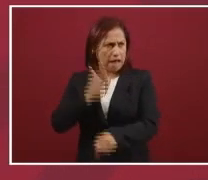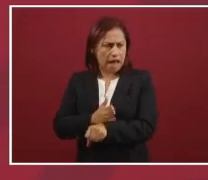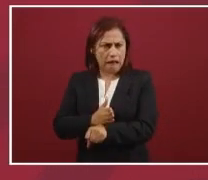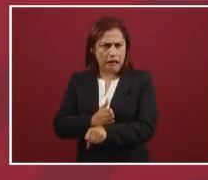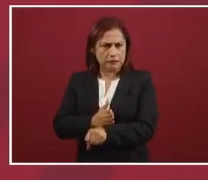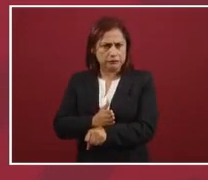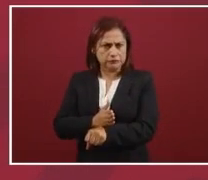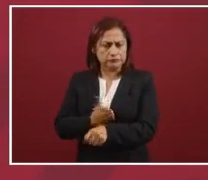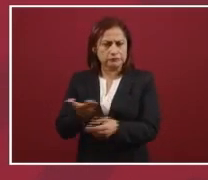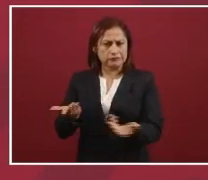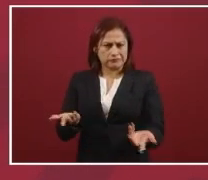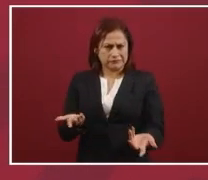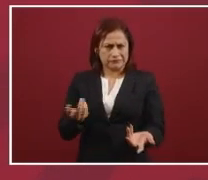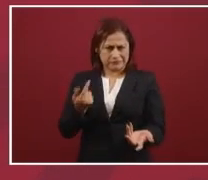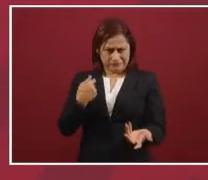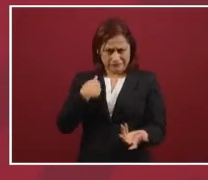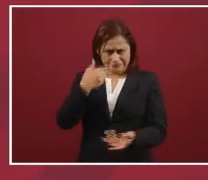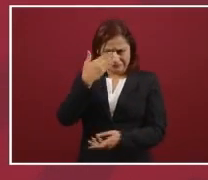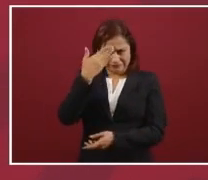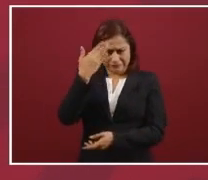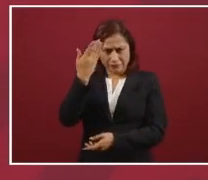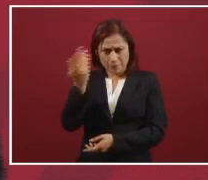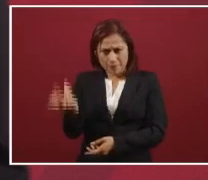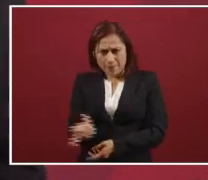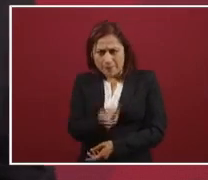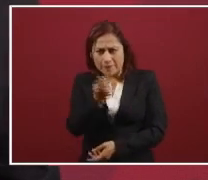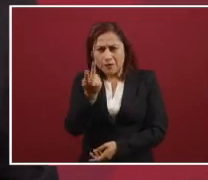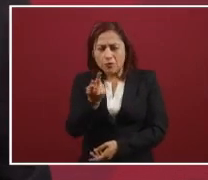¿Qué gobierno va a defender